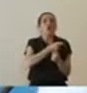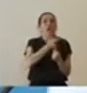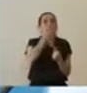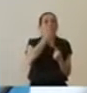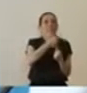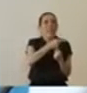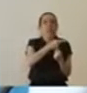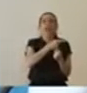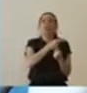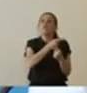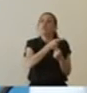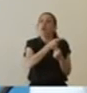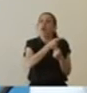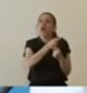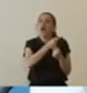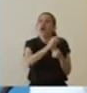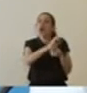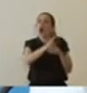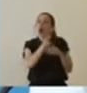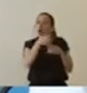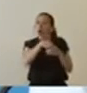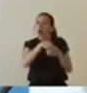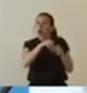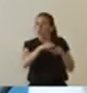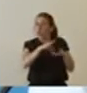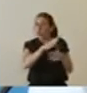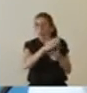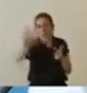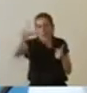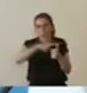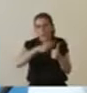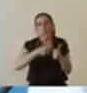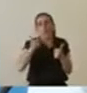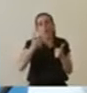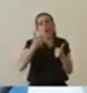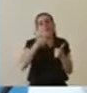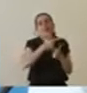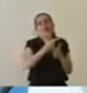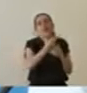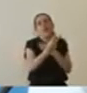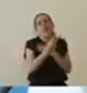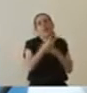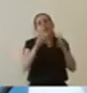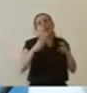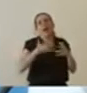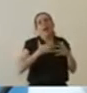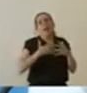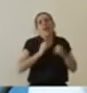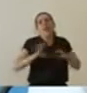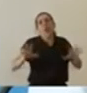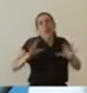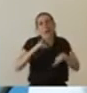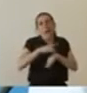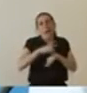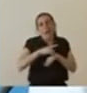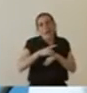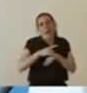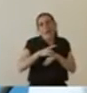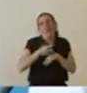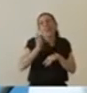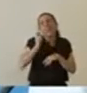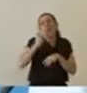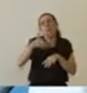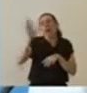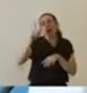el coronavirus, sí previene una infección respiratoria que puede ser grave en personas que son justamente la población